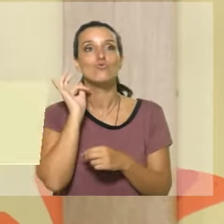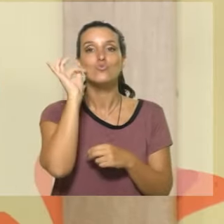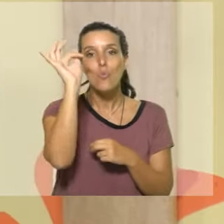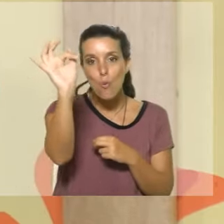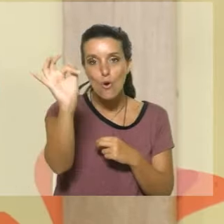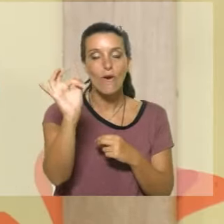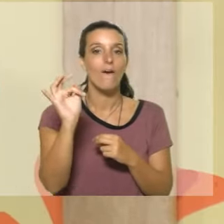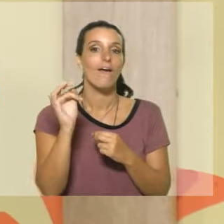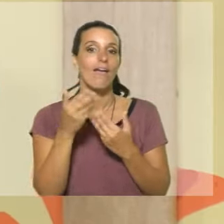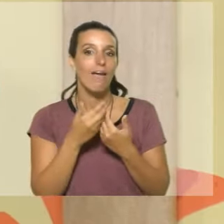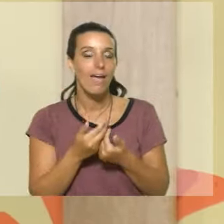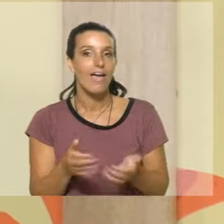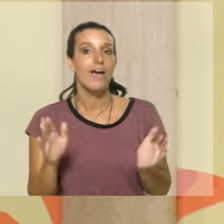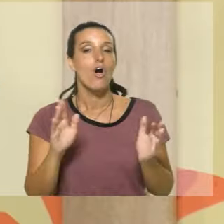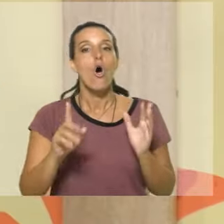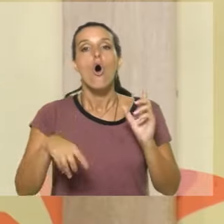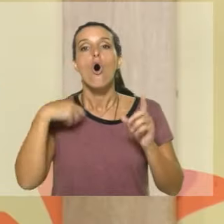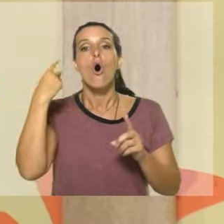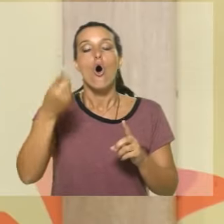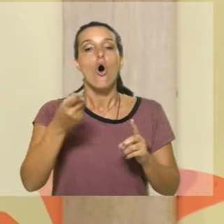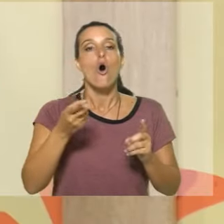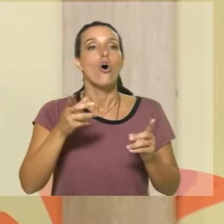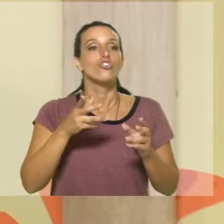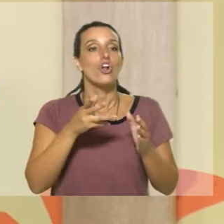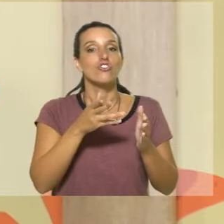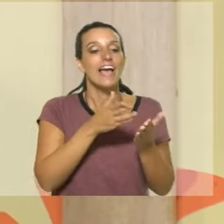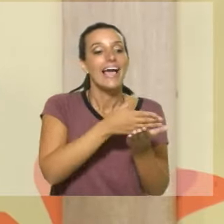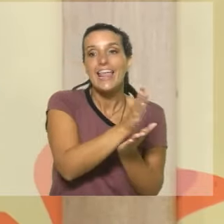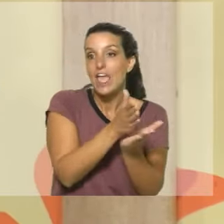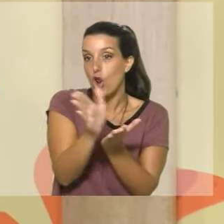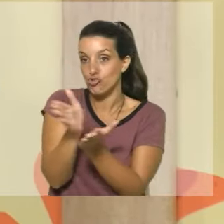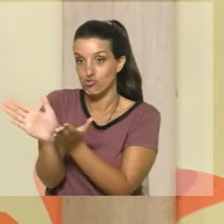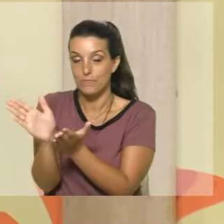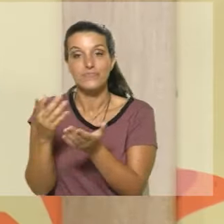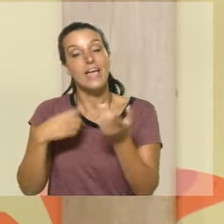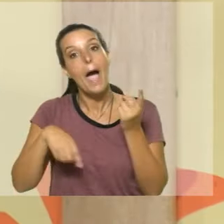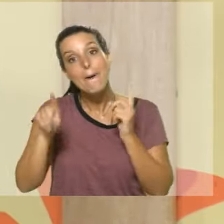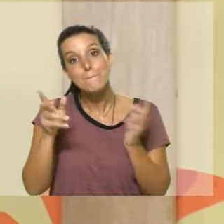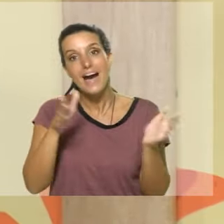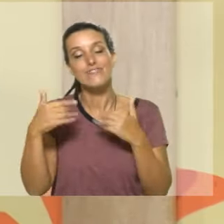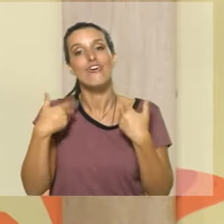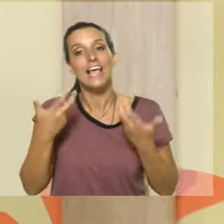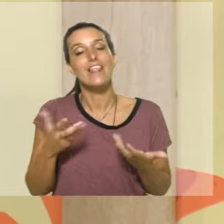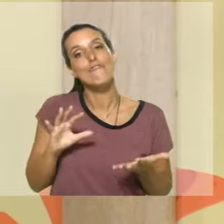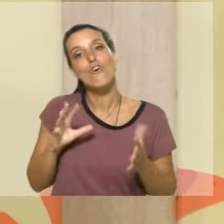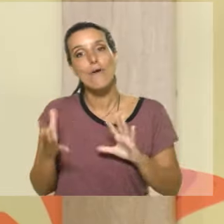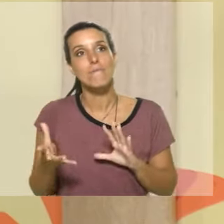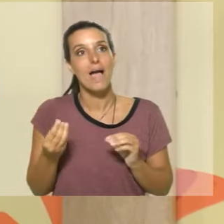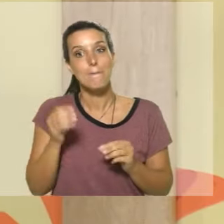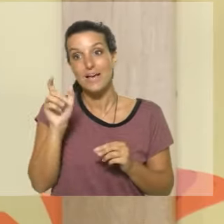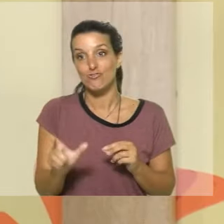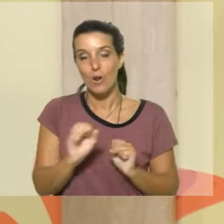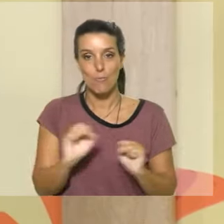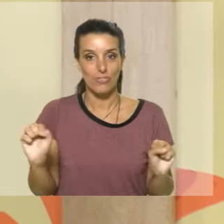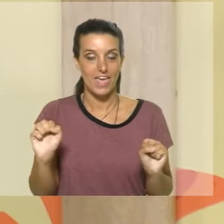s pasar a otros géneros y y aparte quería hacerlo de una manera que la persona